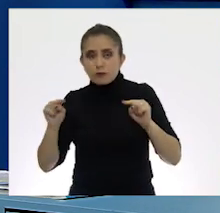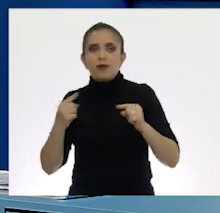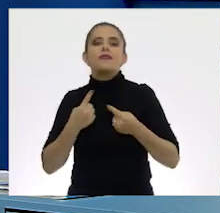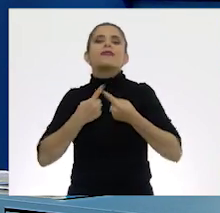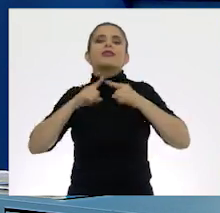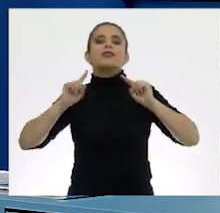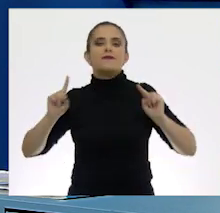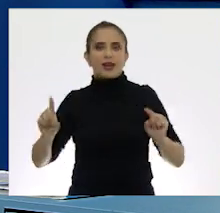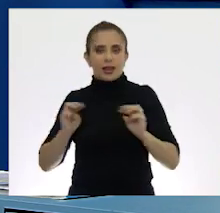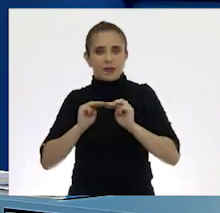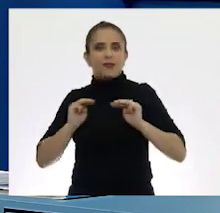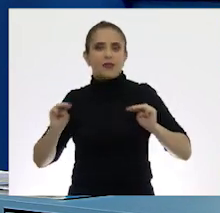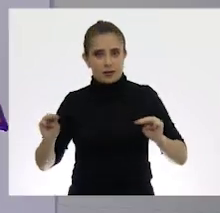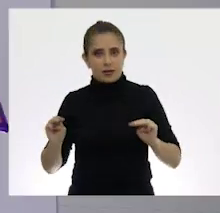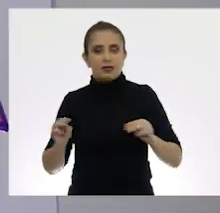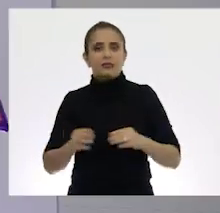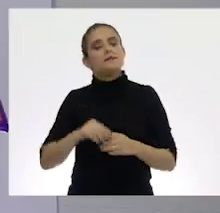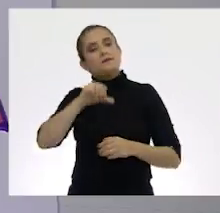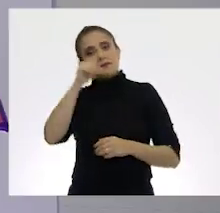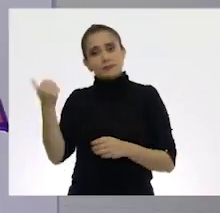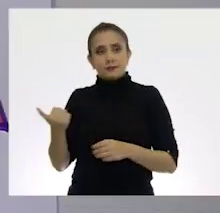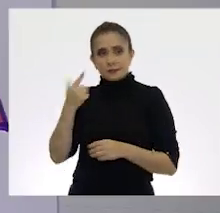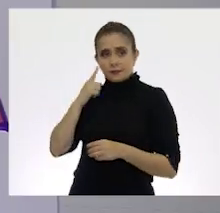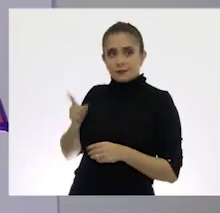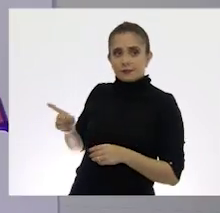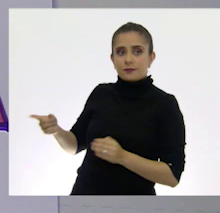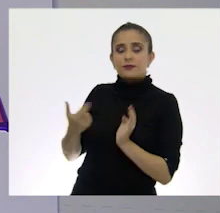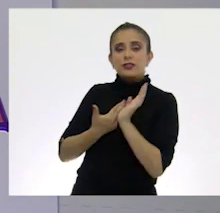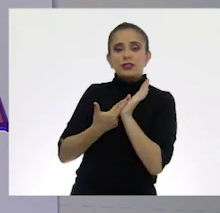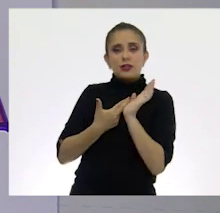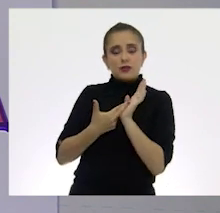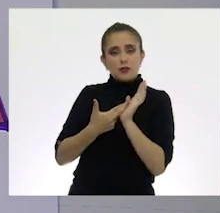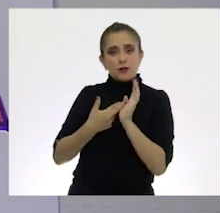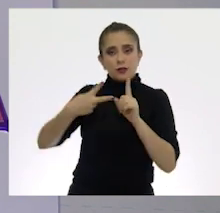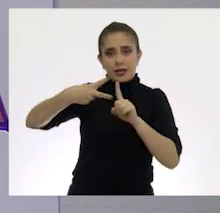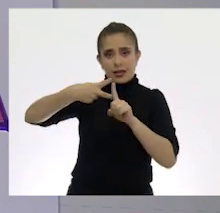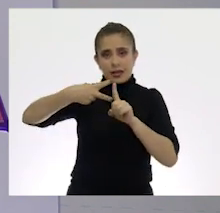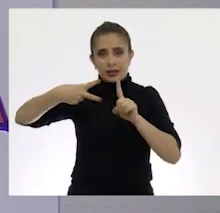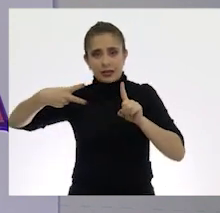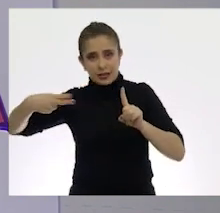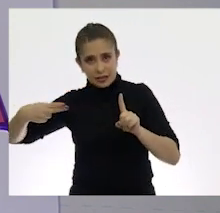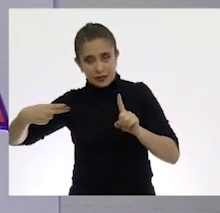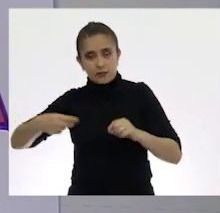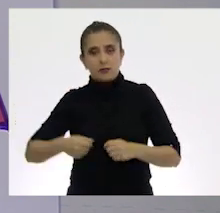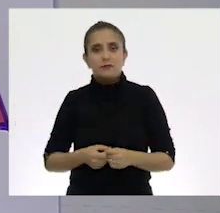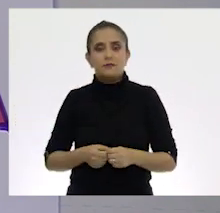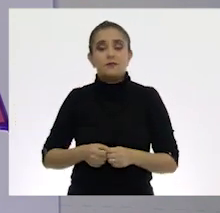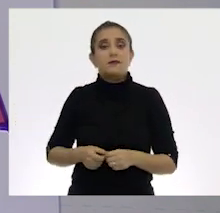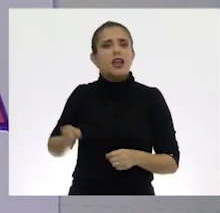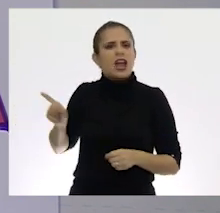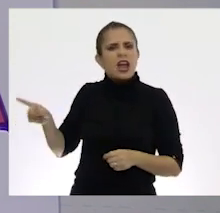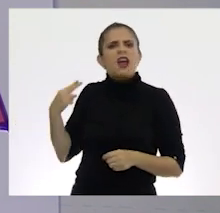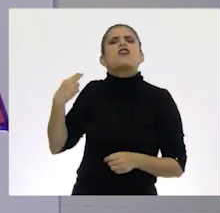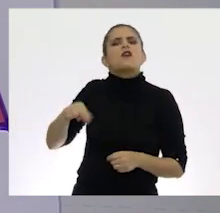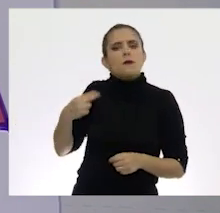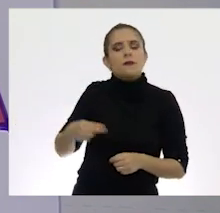tenemos aquí, el que viene coloreado en color rosita. A ese triángulo se le